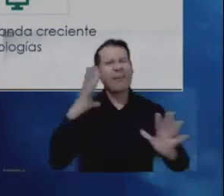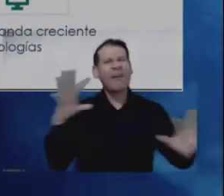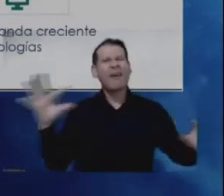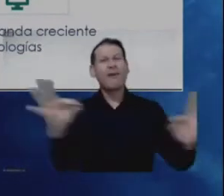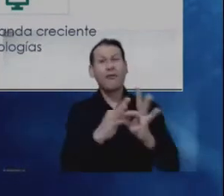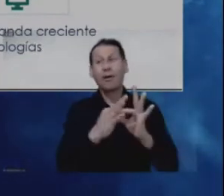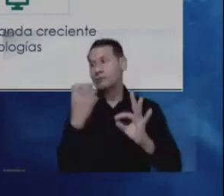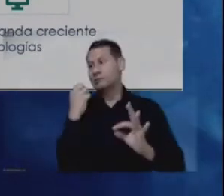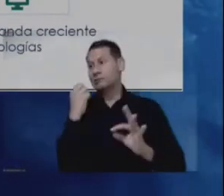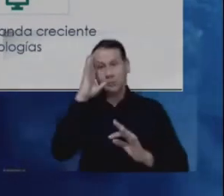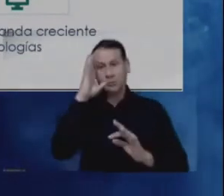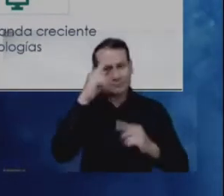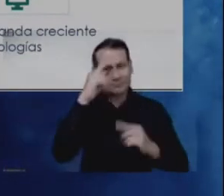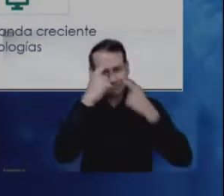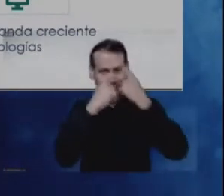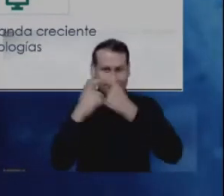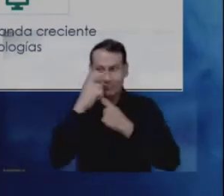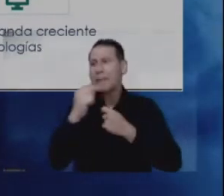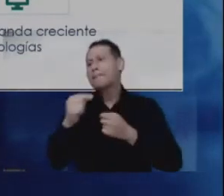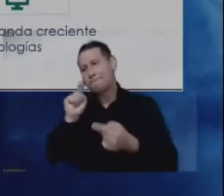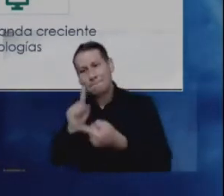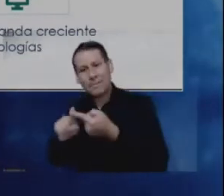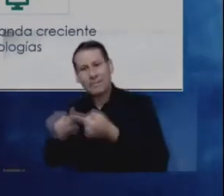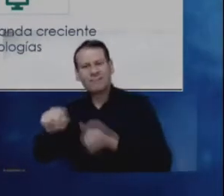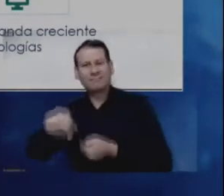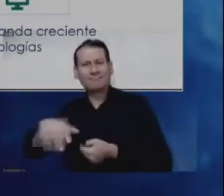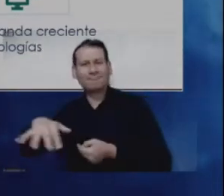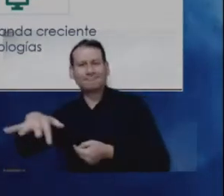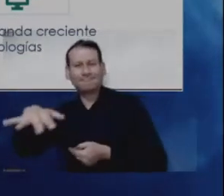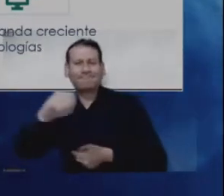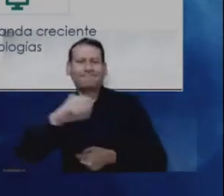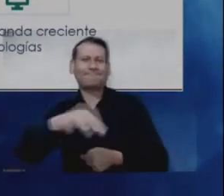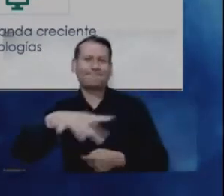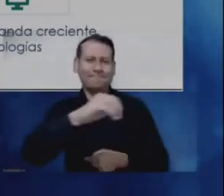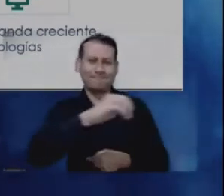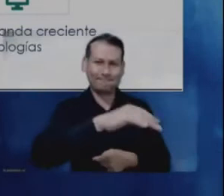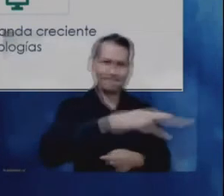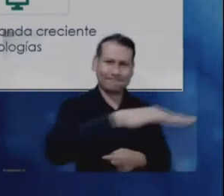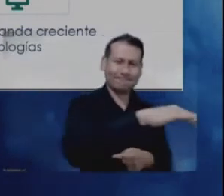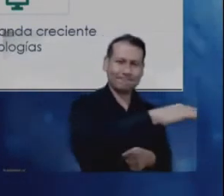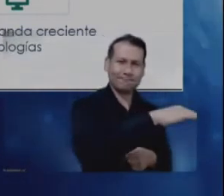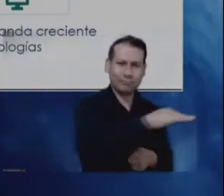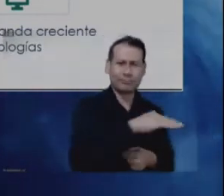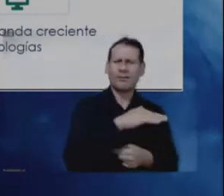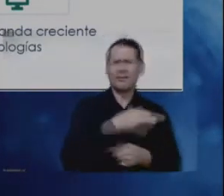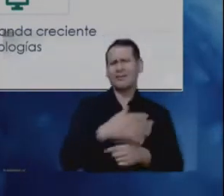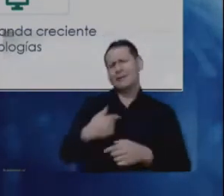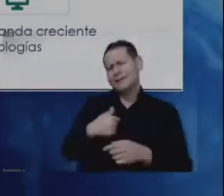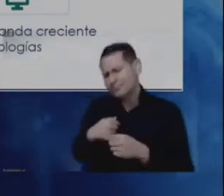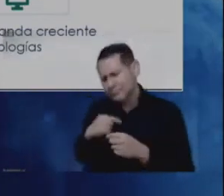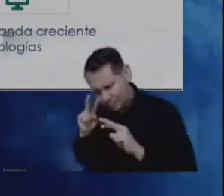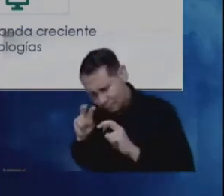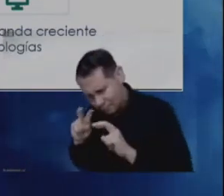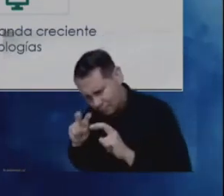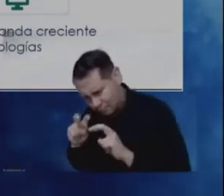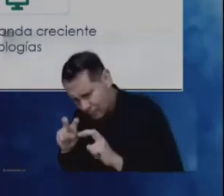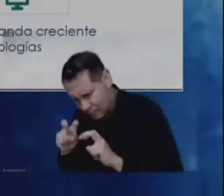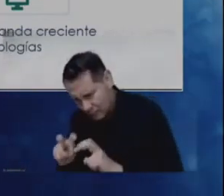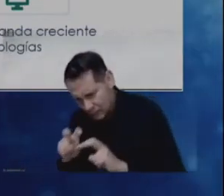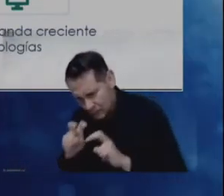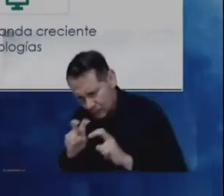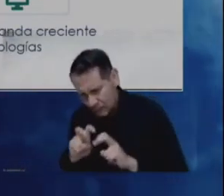de territorio. Y básicamente allá tratamos digamos, de elaborar un diagnóstico sobre la alineación de los instrumentos de política